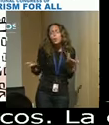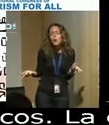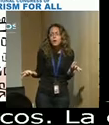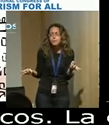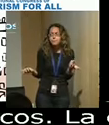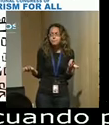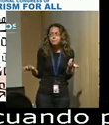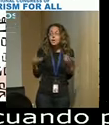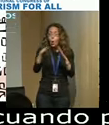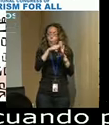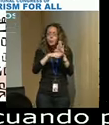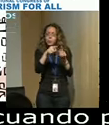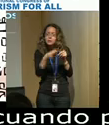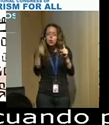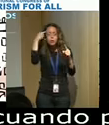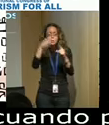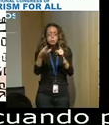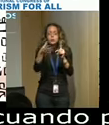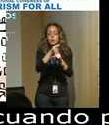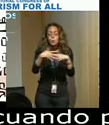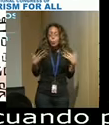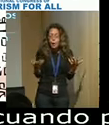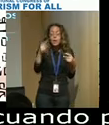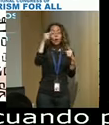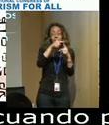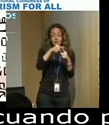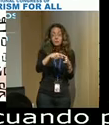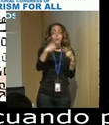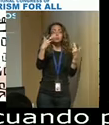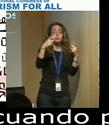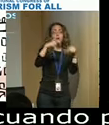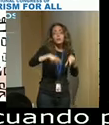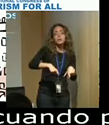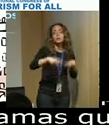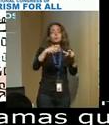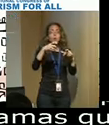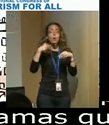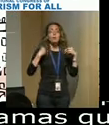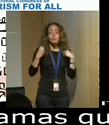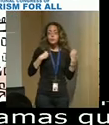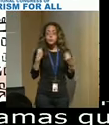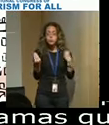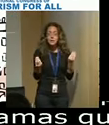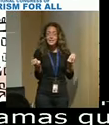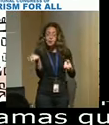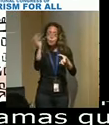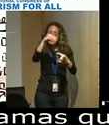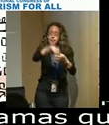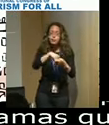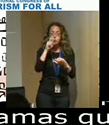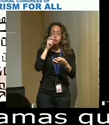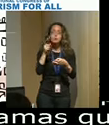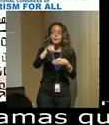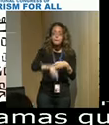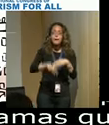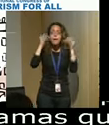no solamente hacen alusión a objetivos de ocio, pues de descanso, de disfrute, sino que también introducen elementos de